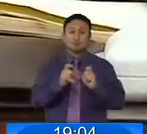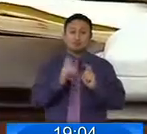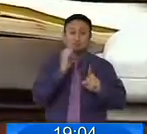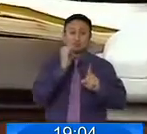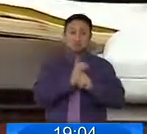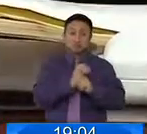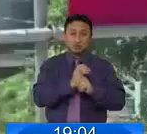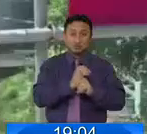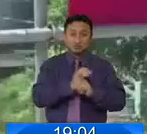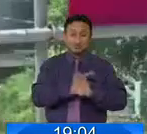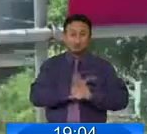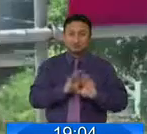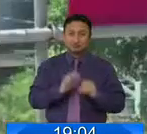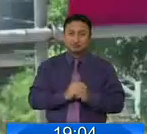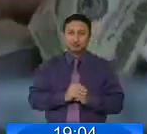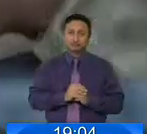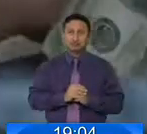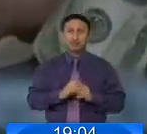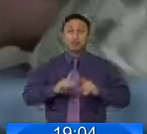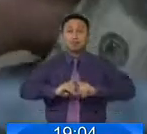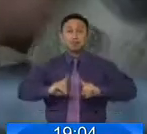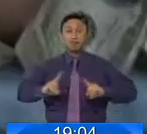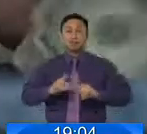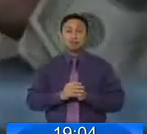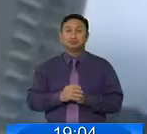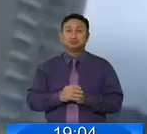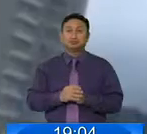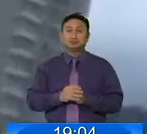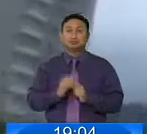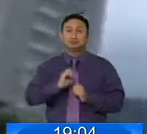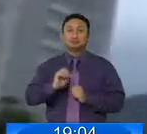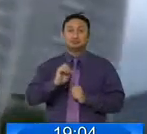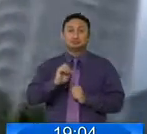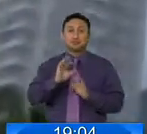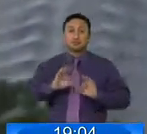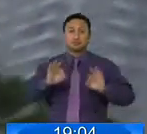fugaz y sin embargo bajo la lupa, informó Jorge Escobar.